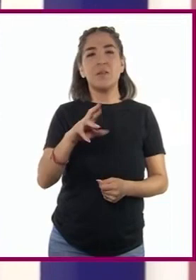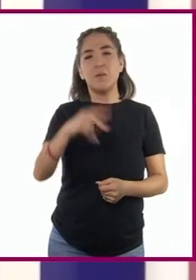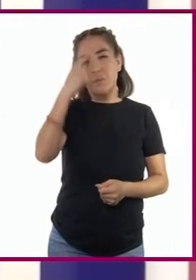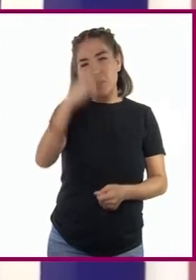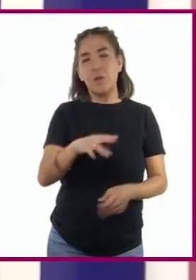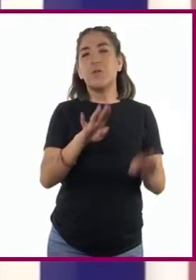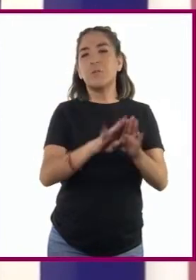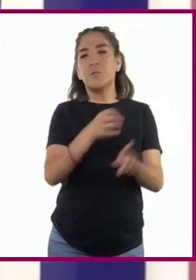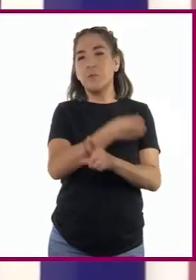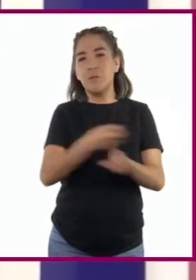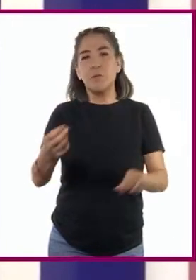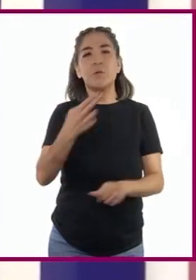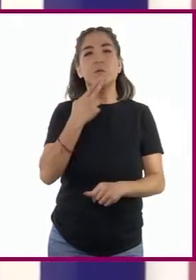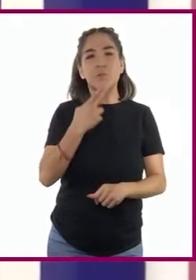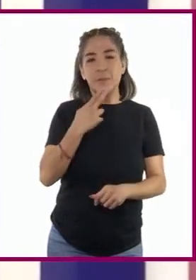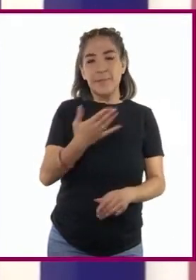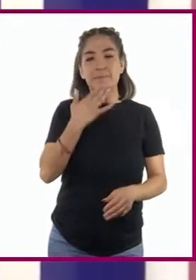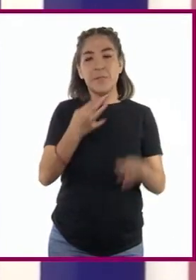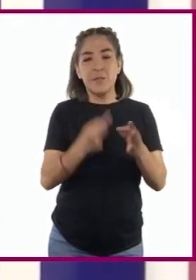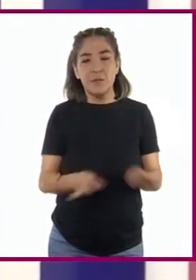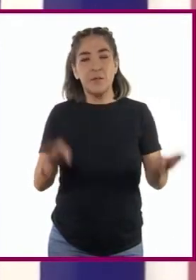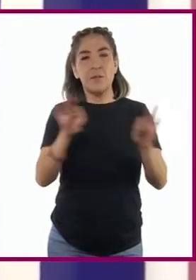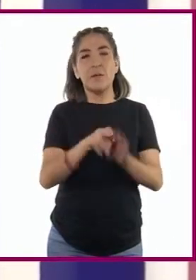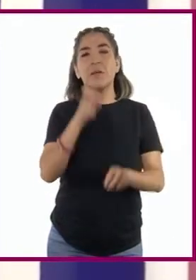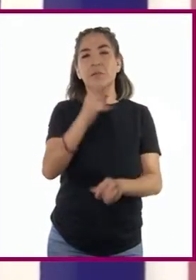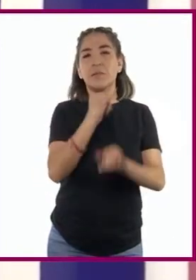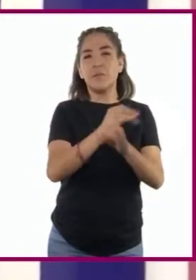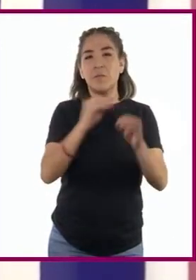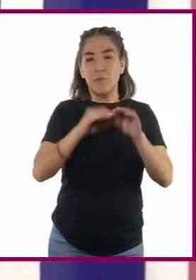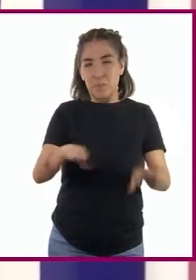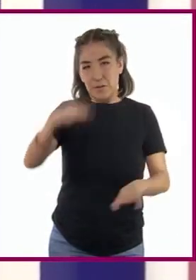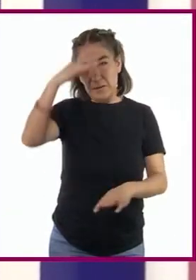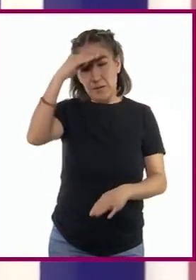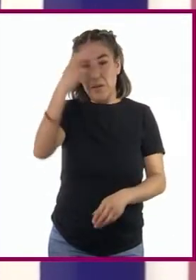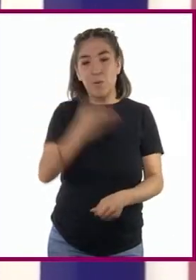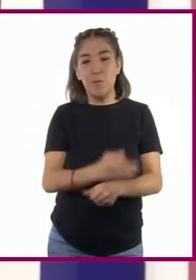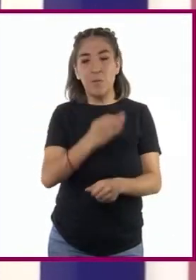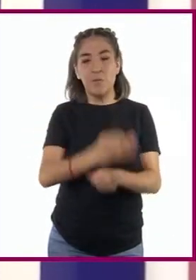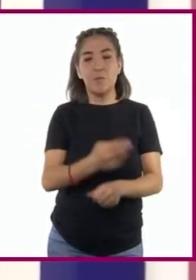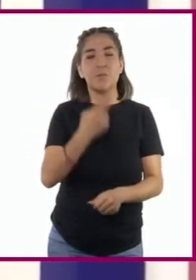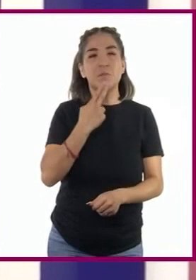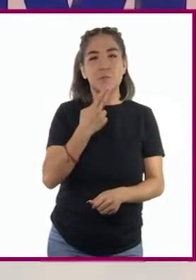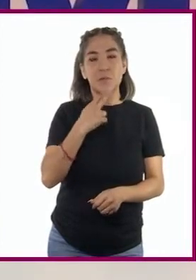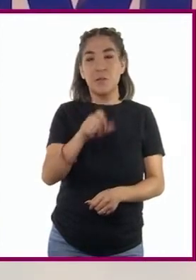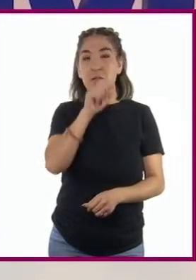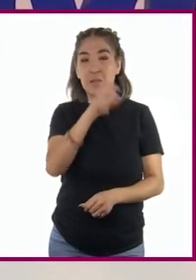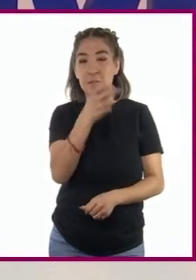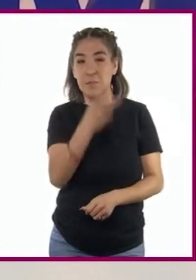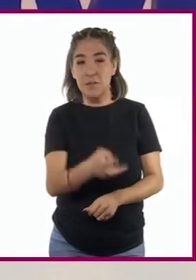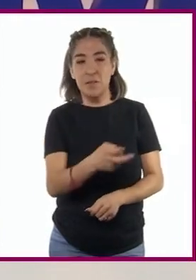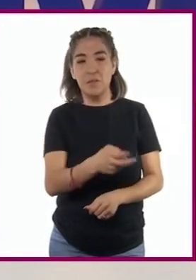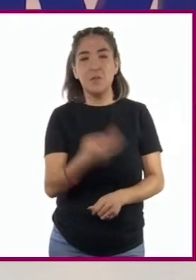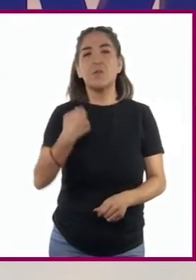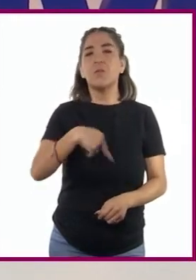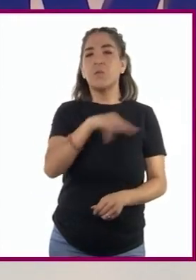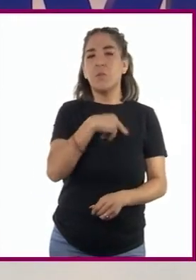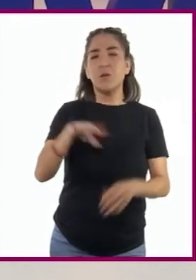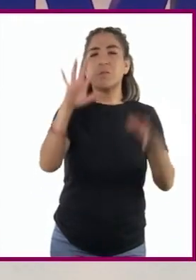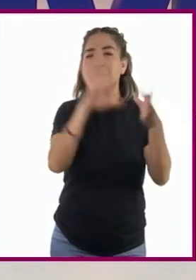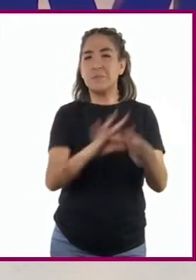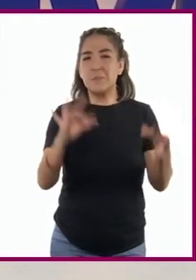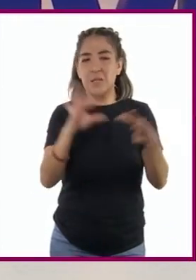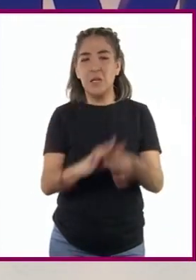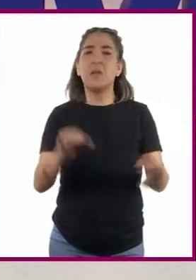establecer el orden de importancia de los razonamientos que vamos a utilizar y de esta manera nuestros argumentos